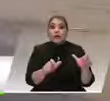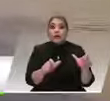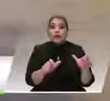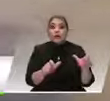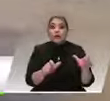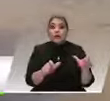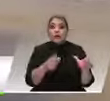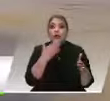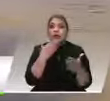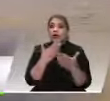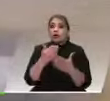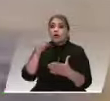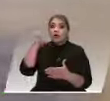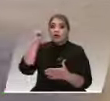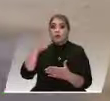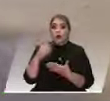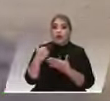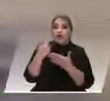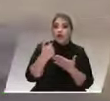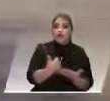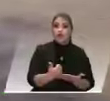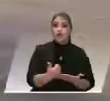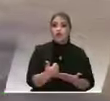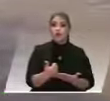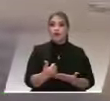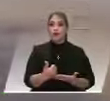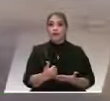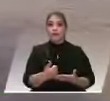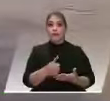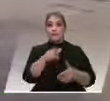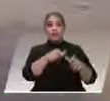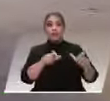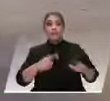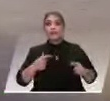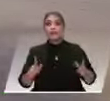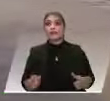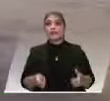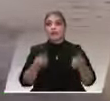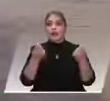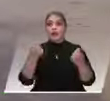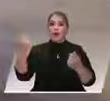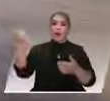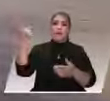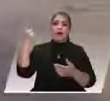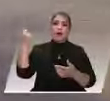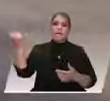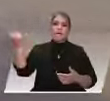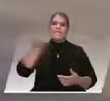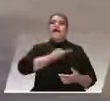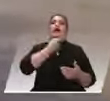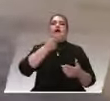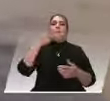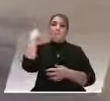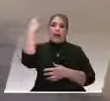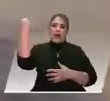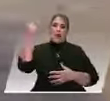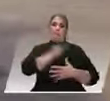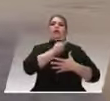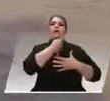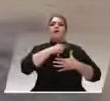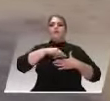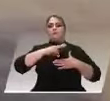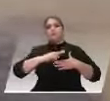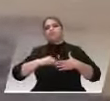hubo gente en el momento que salvó a esa persona, porque le cayó un palo en el pecho e inmediatamente lo privó y quedó en el plan del